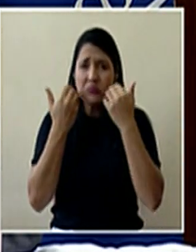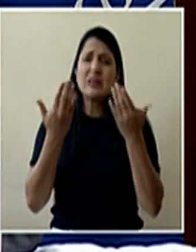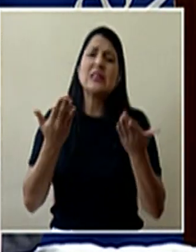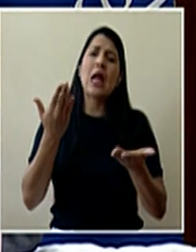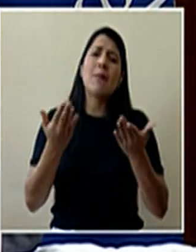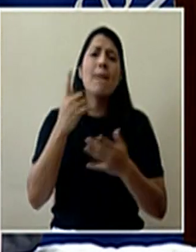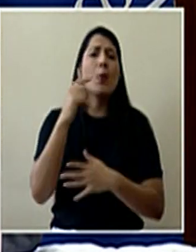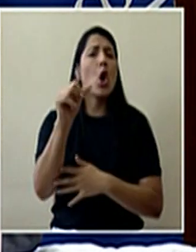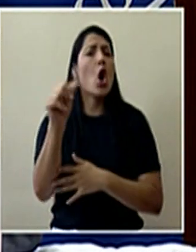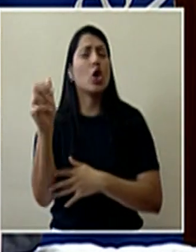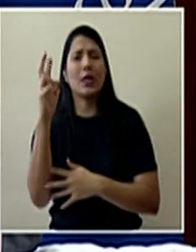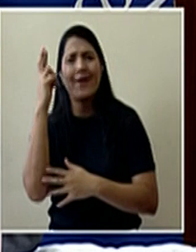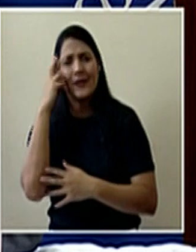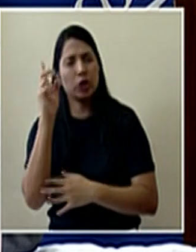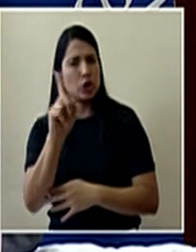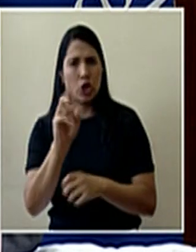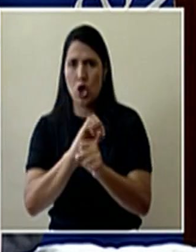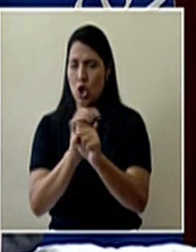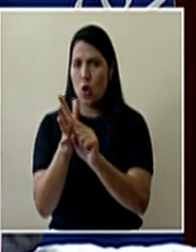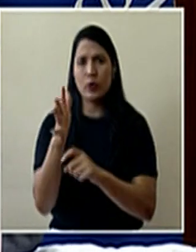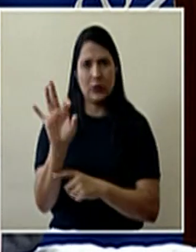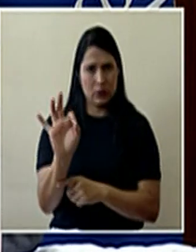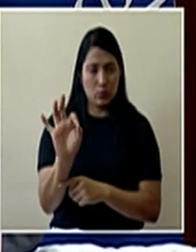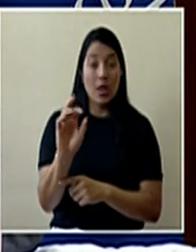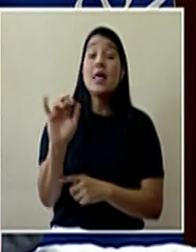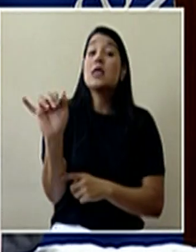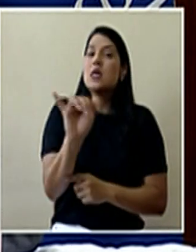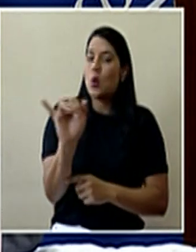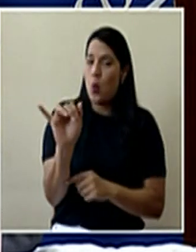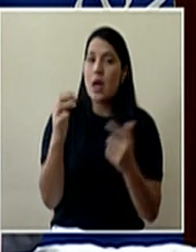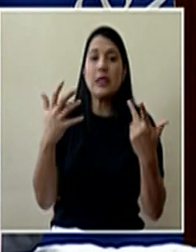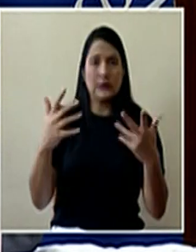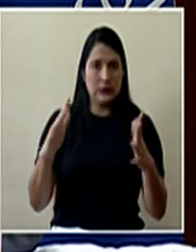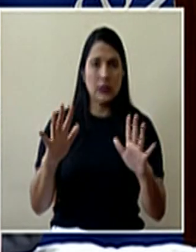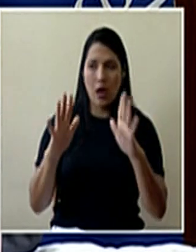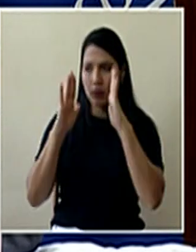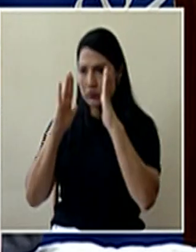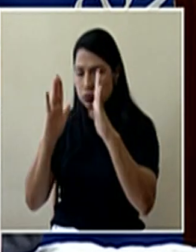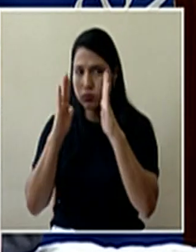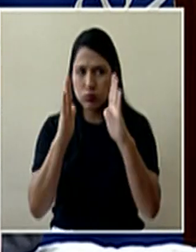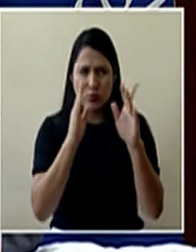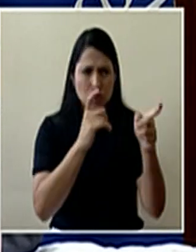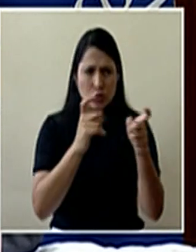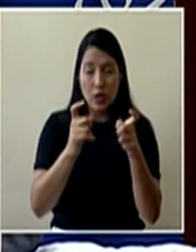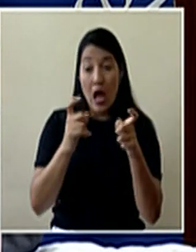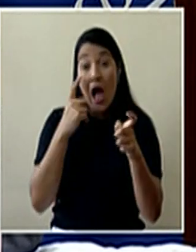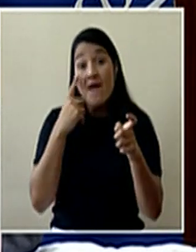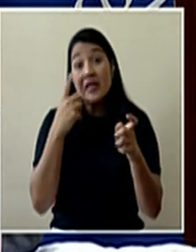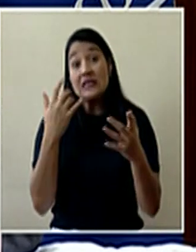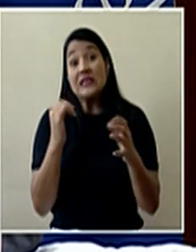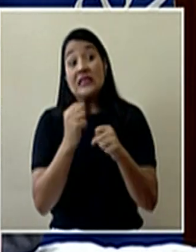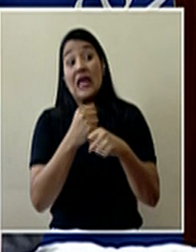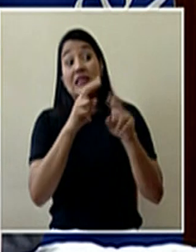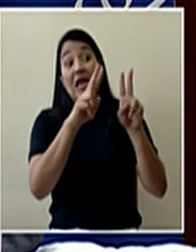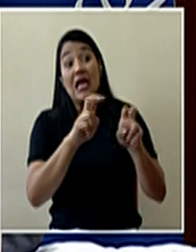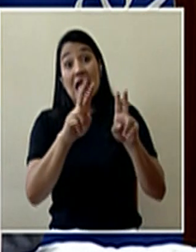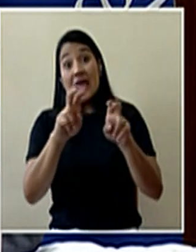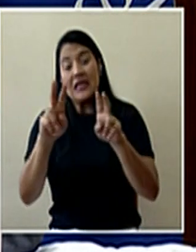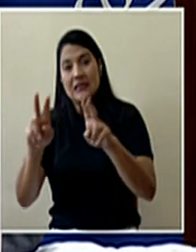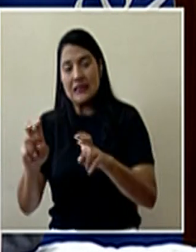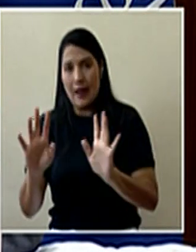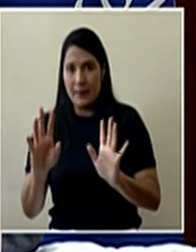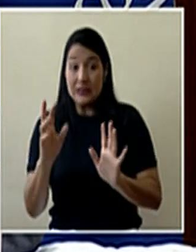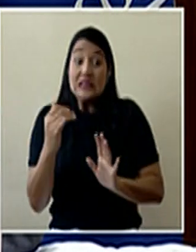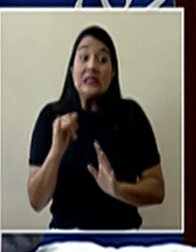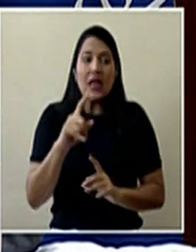causa no COVID-19. En todo caso ya se están abordando justamente para ver si se les hace algún tipo de examen extra, si se amerita